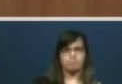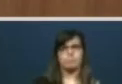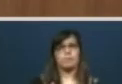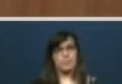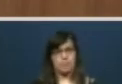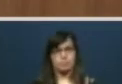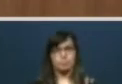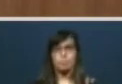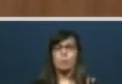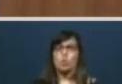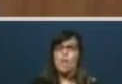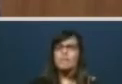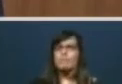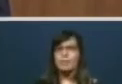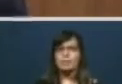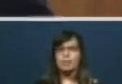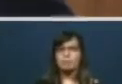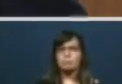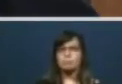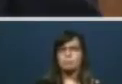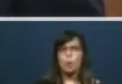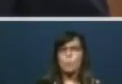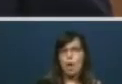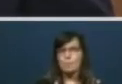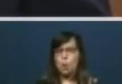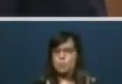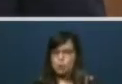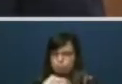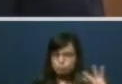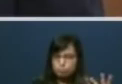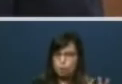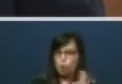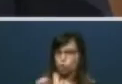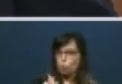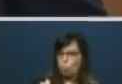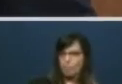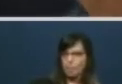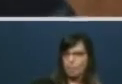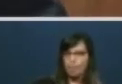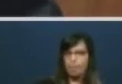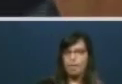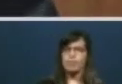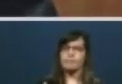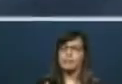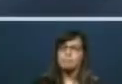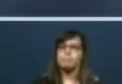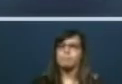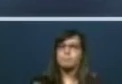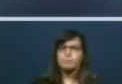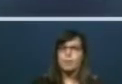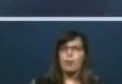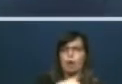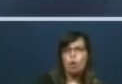ello es preciso agotar todas las posibilidades que ofrece el vigente marco constitucional reforzar la cooperación horizontal entre comunidades